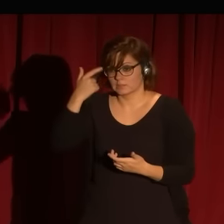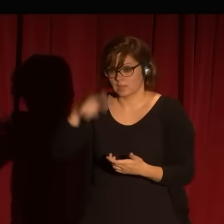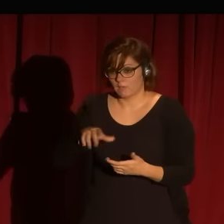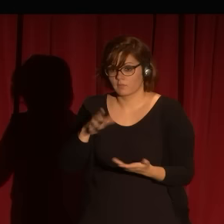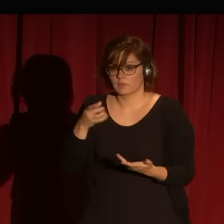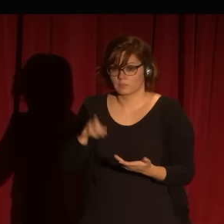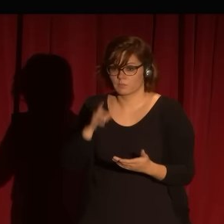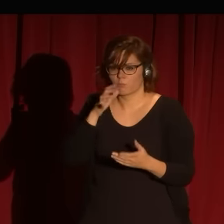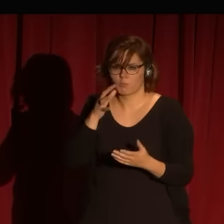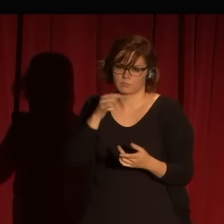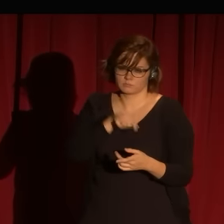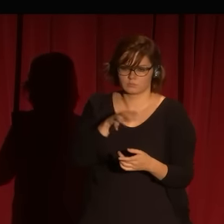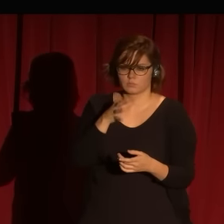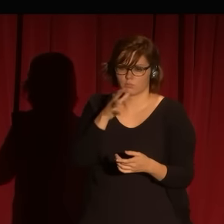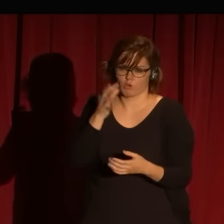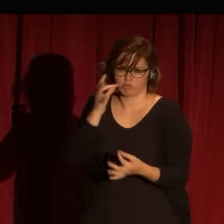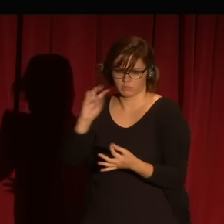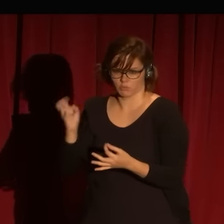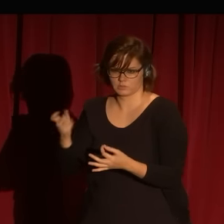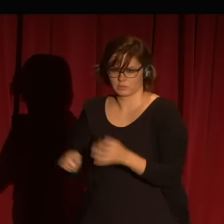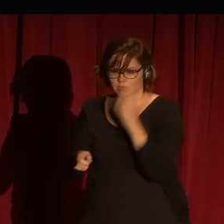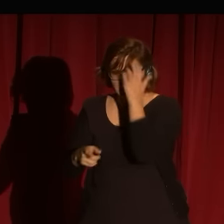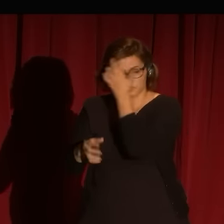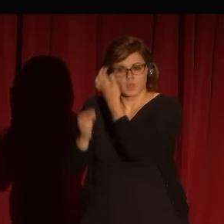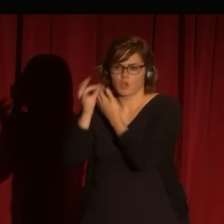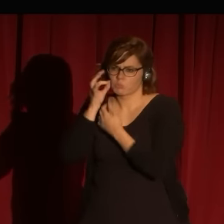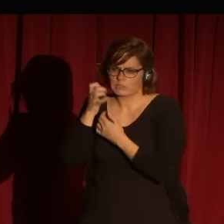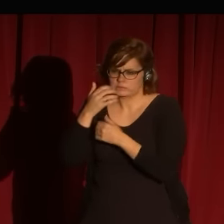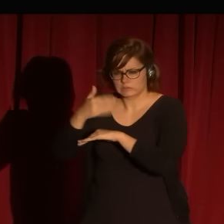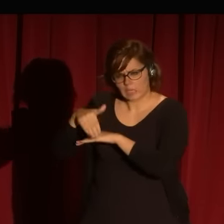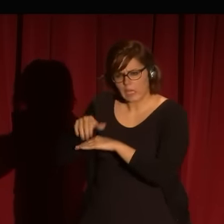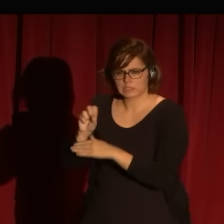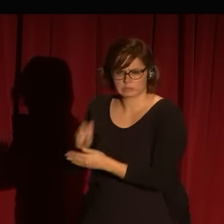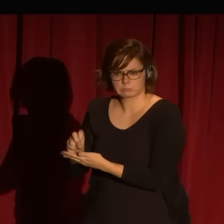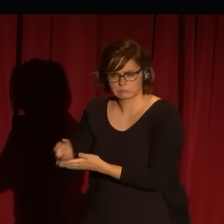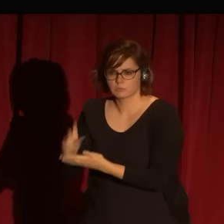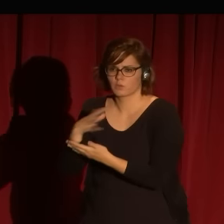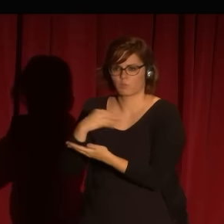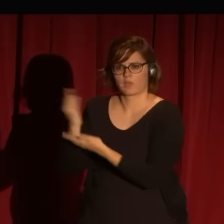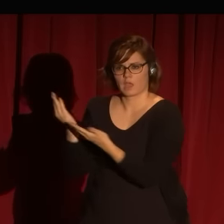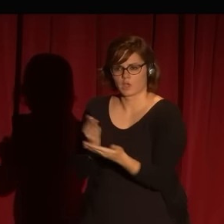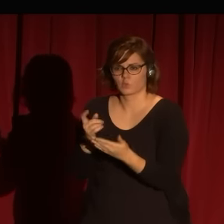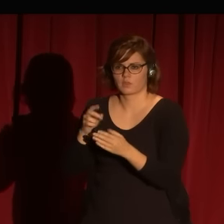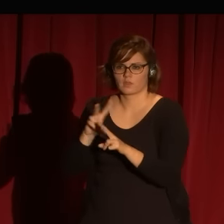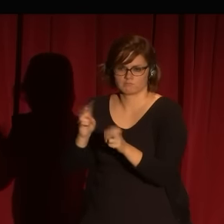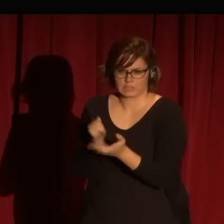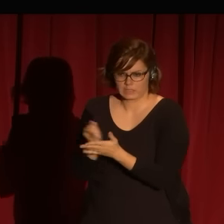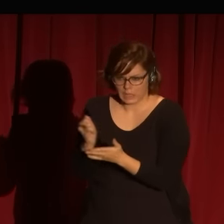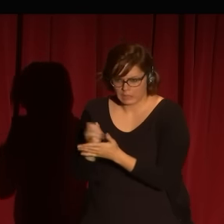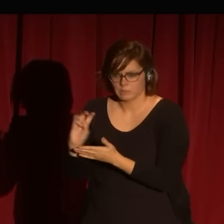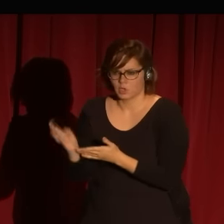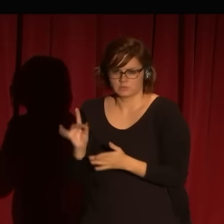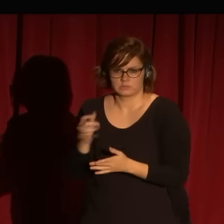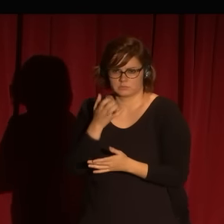otros otros datos que la mujer bueno salía a la calle ayudaba ocasionalmente en las labores del campo por ejemplo